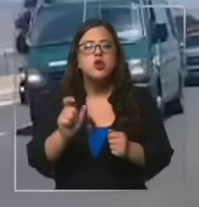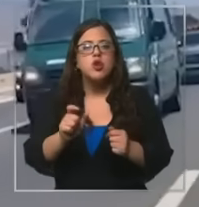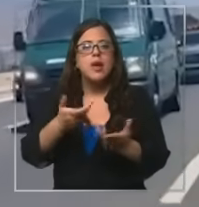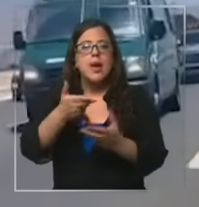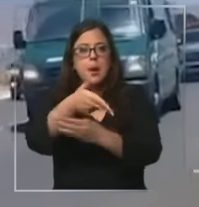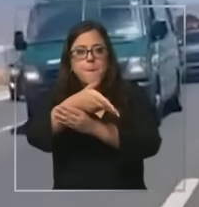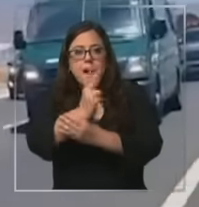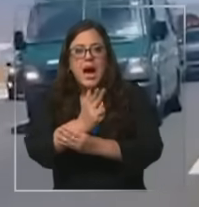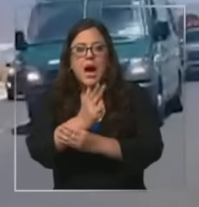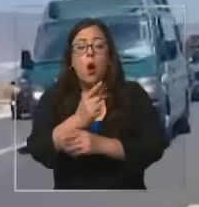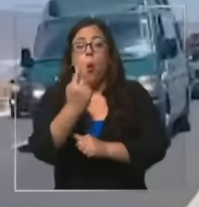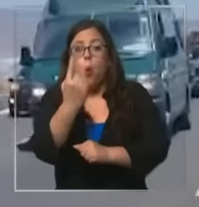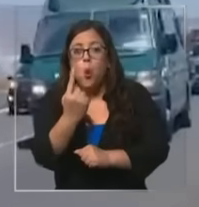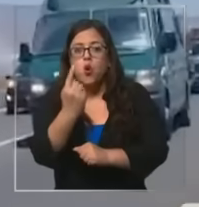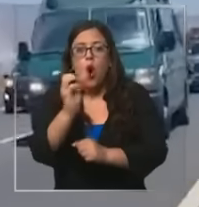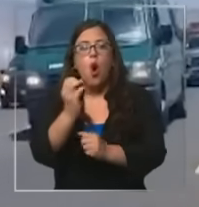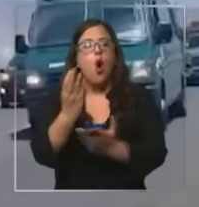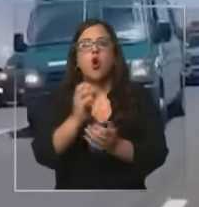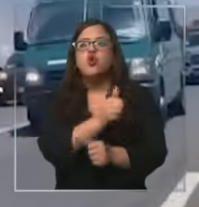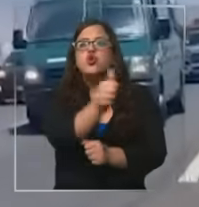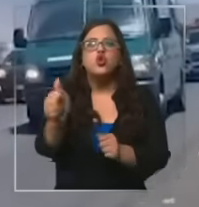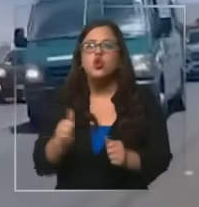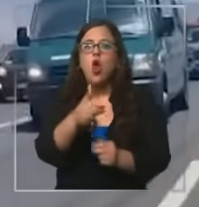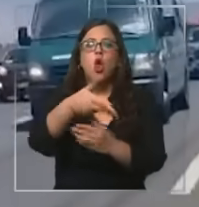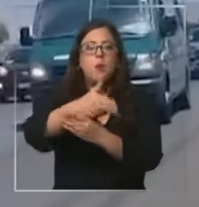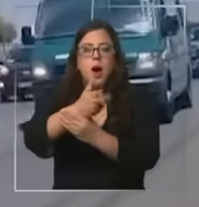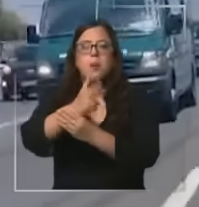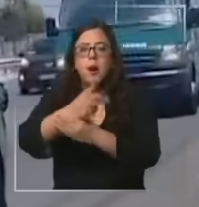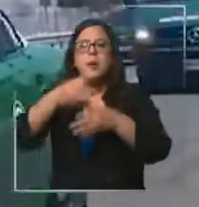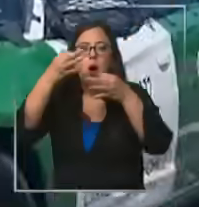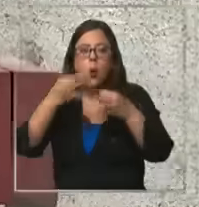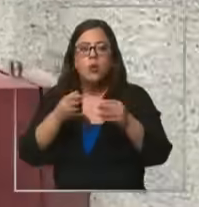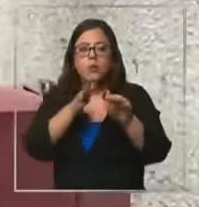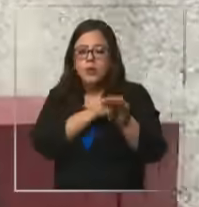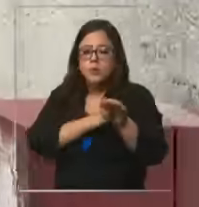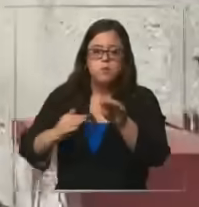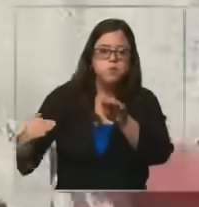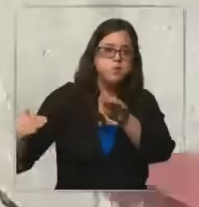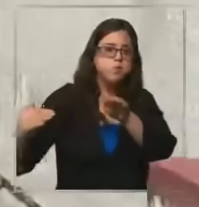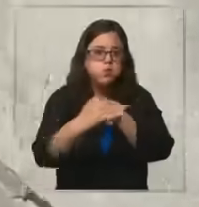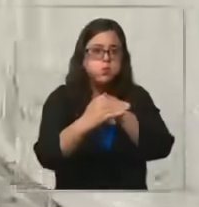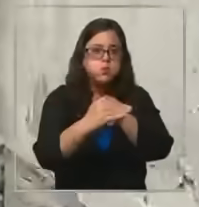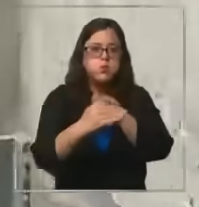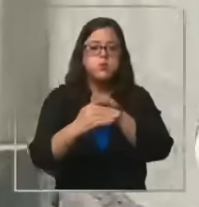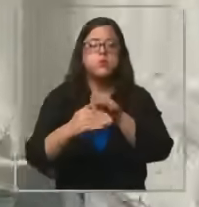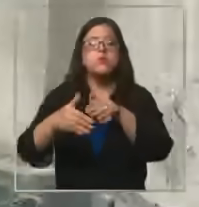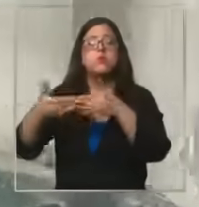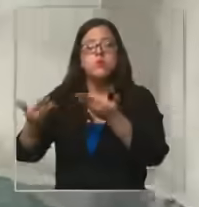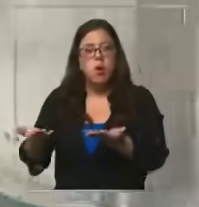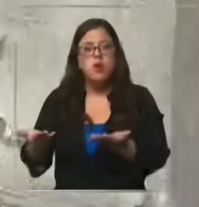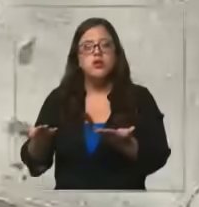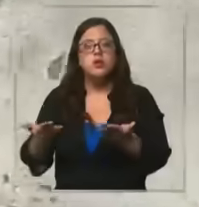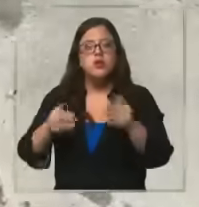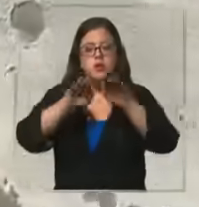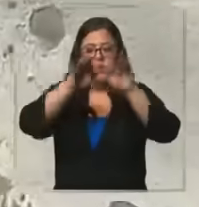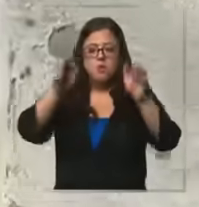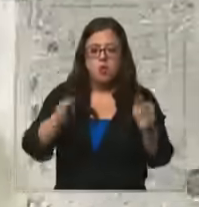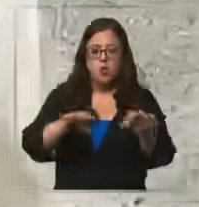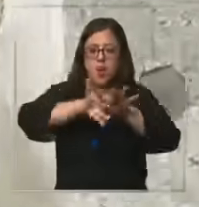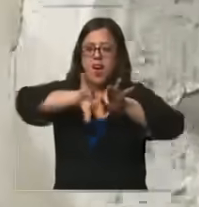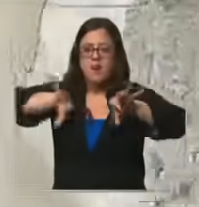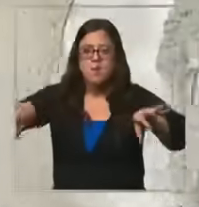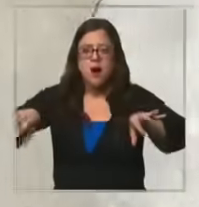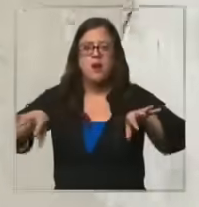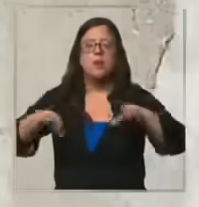si es que son uno o más los que disparan, en este caso cuando interceptan a este vehículo. Es por eso que se les mantiene en módulos separados, para